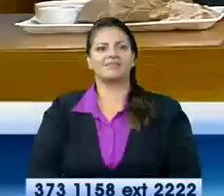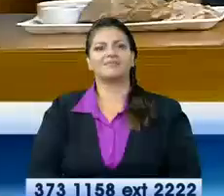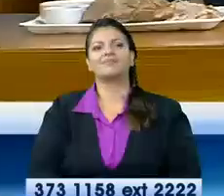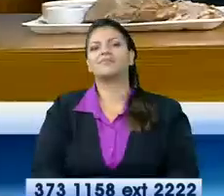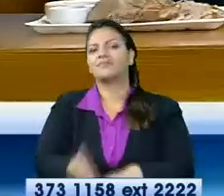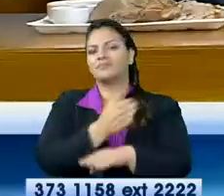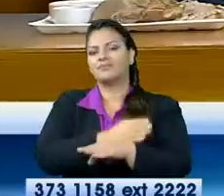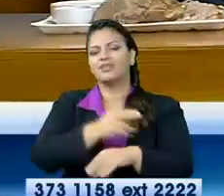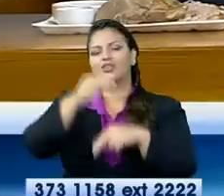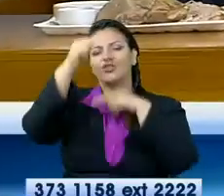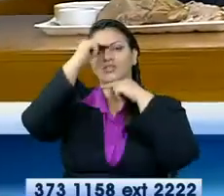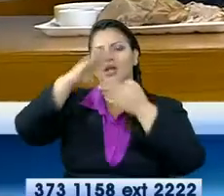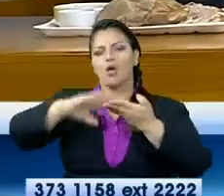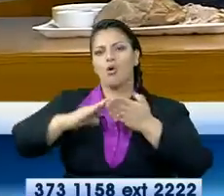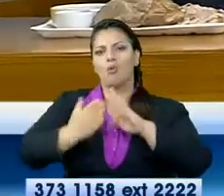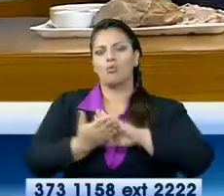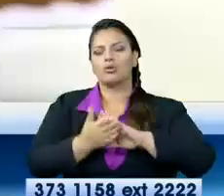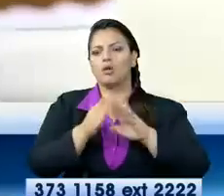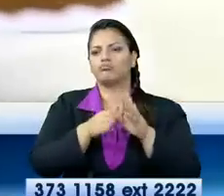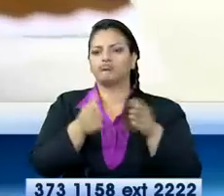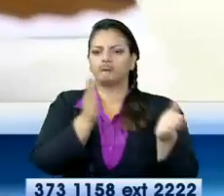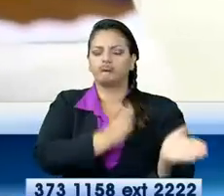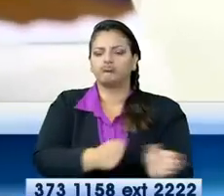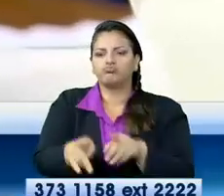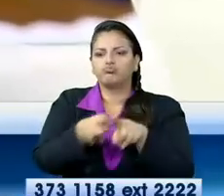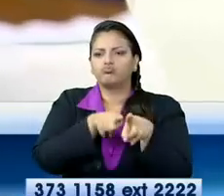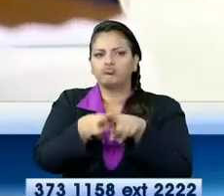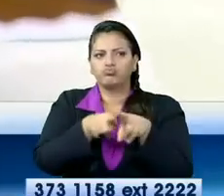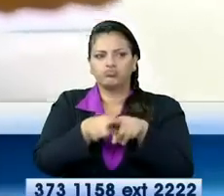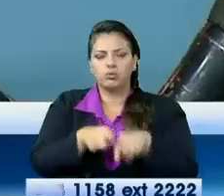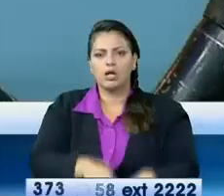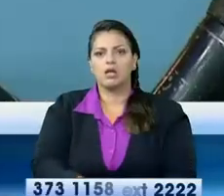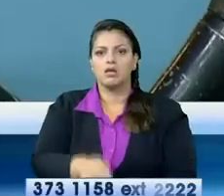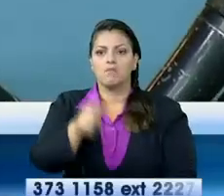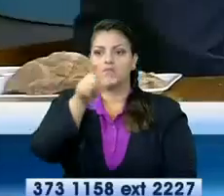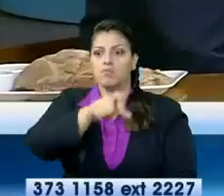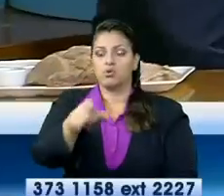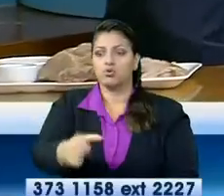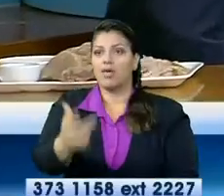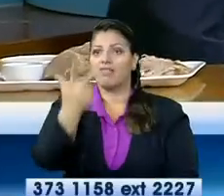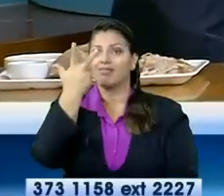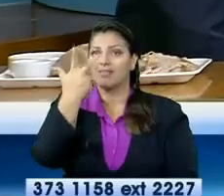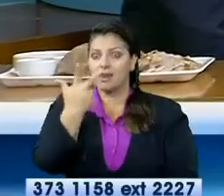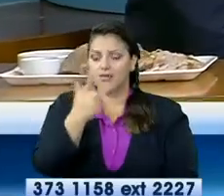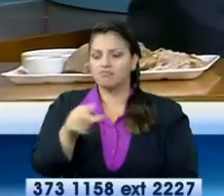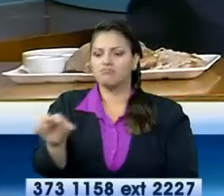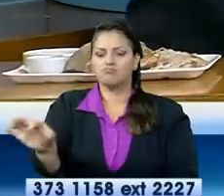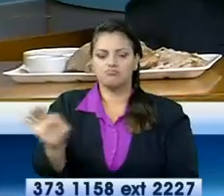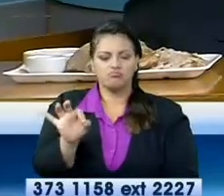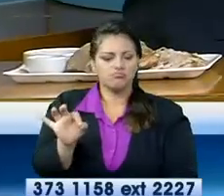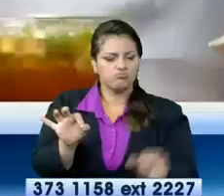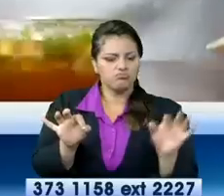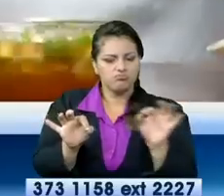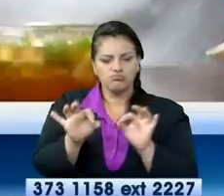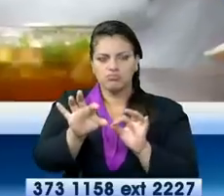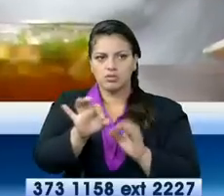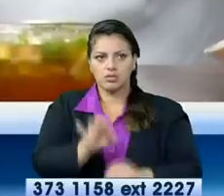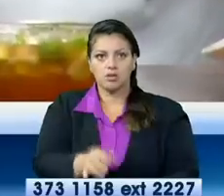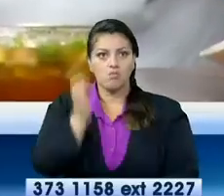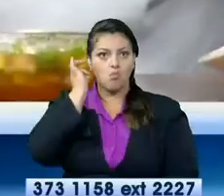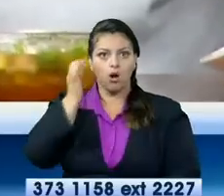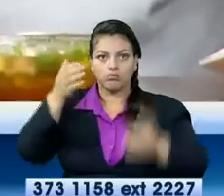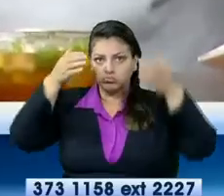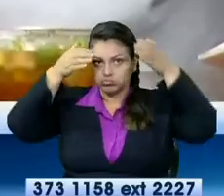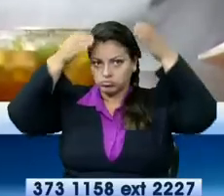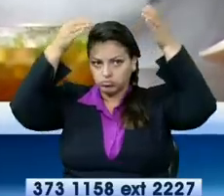comunidad. 3 negocios llegaron a la final y la chef María Ruth Moreno fue la encargada de degustar cada uno de los